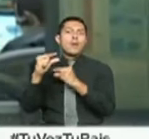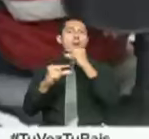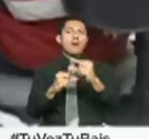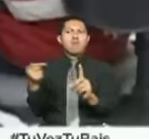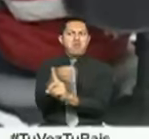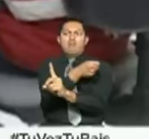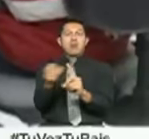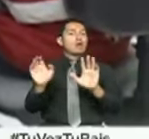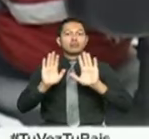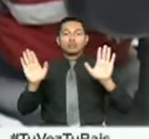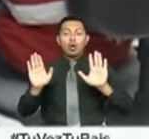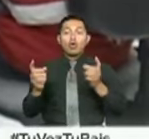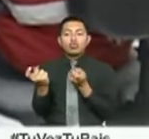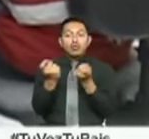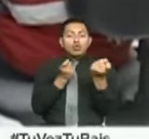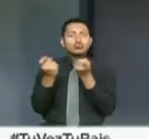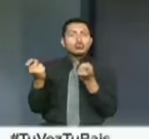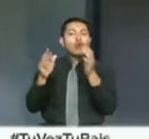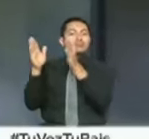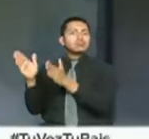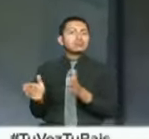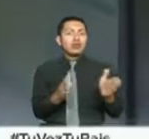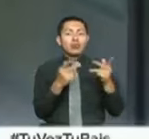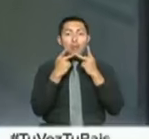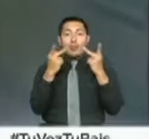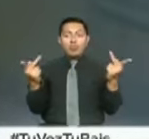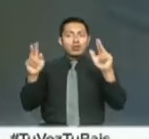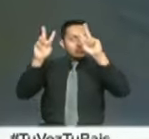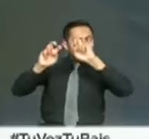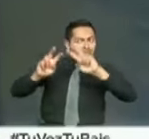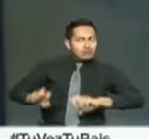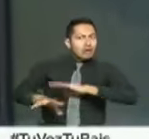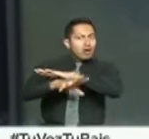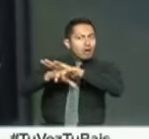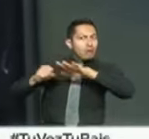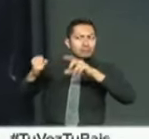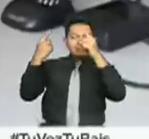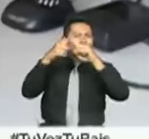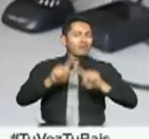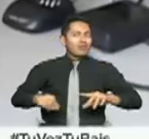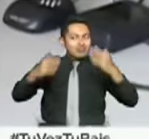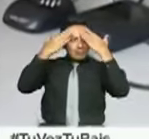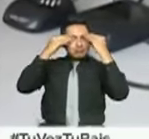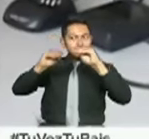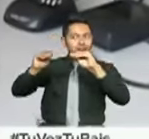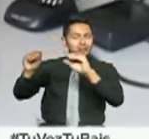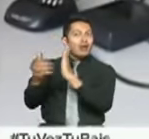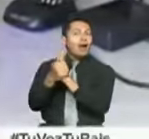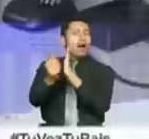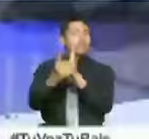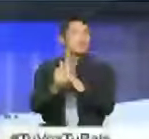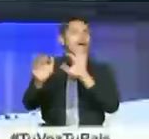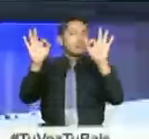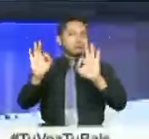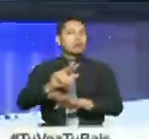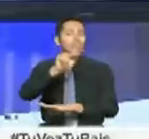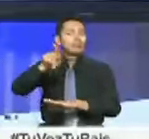el control del orden público, investigación del delito, entre otros. Cristina Pavón, Noticiero